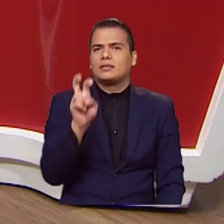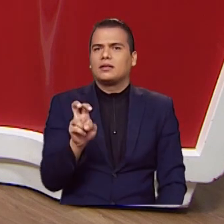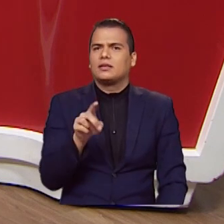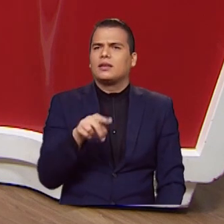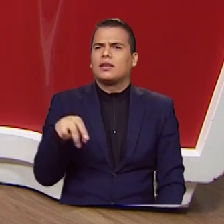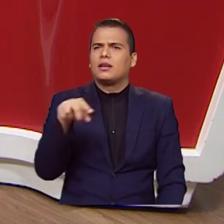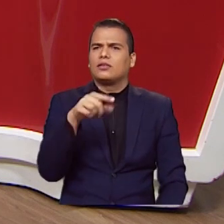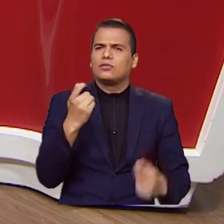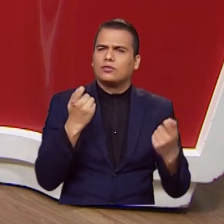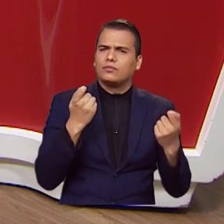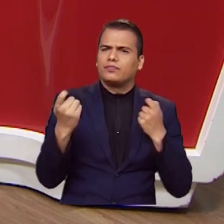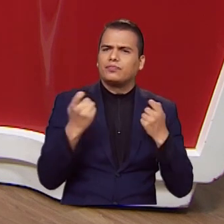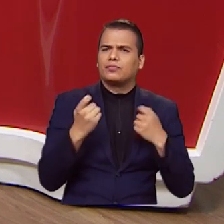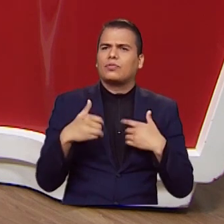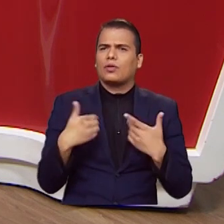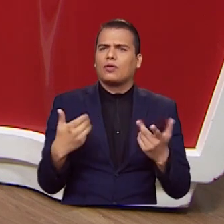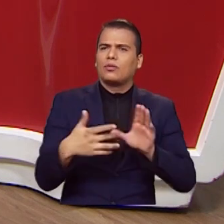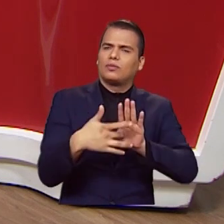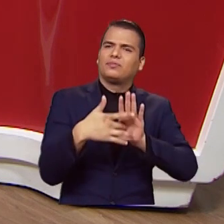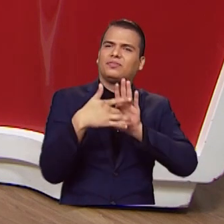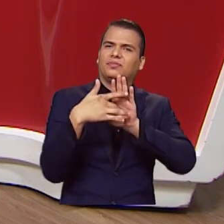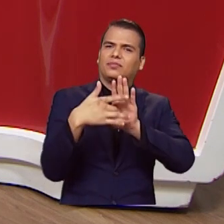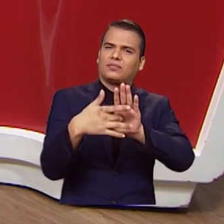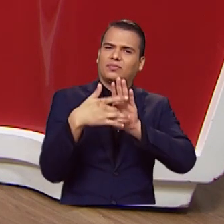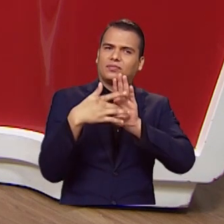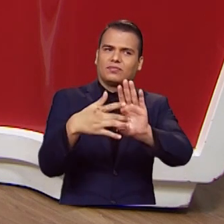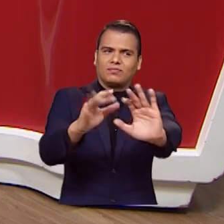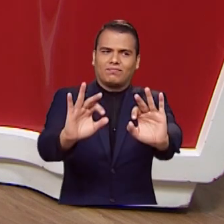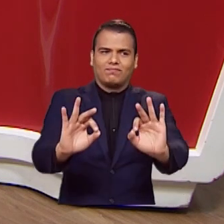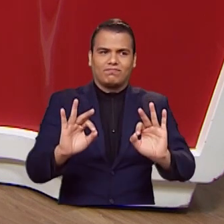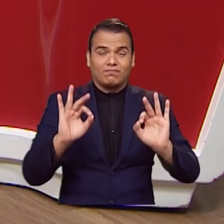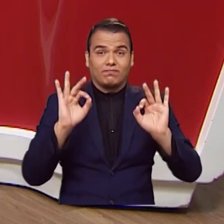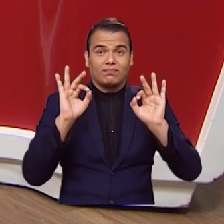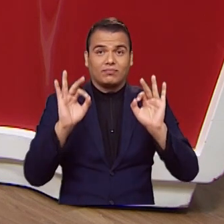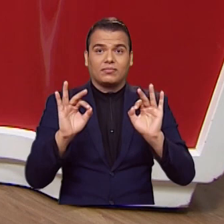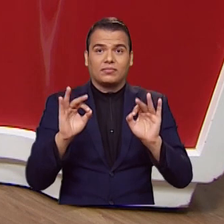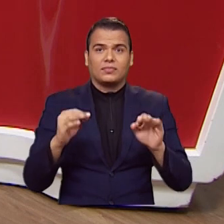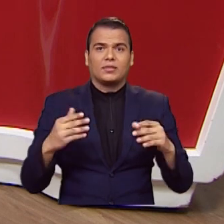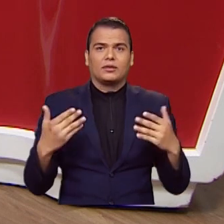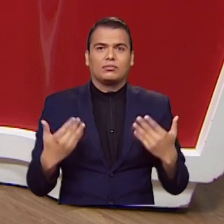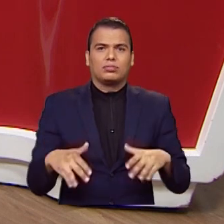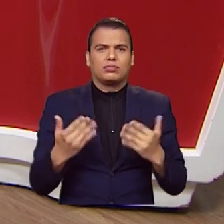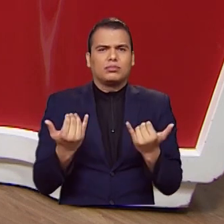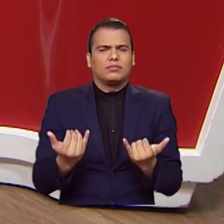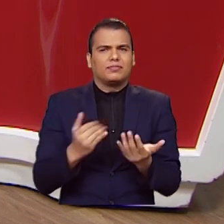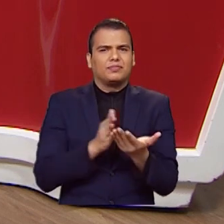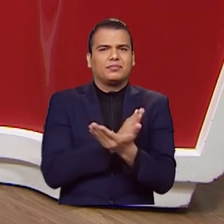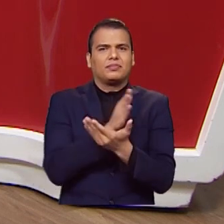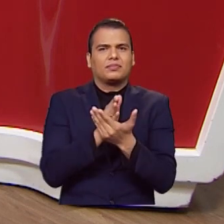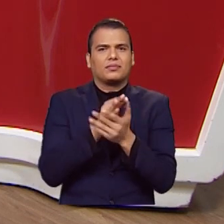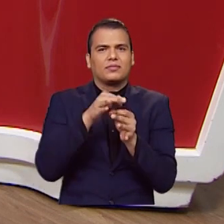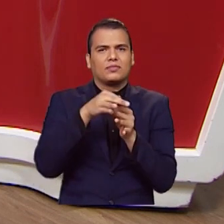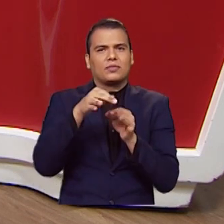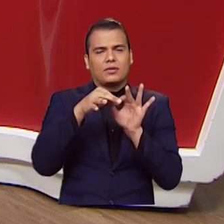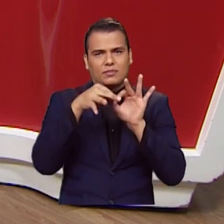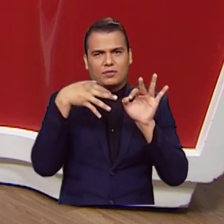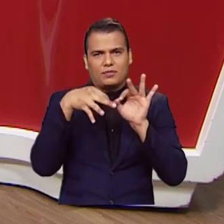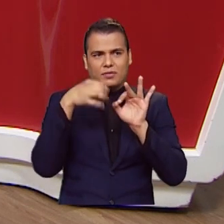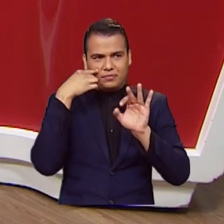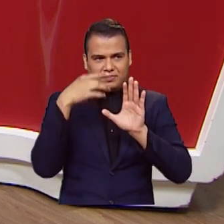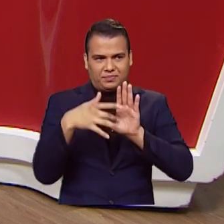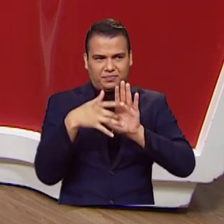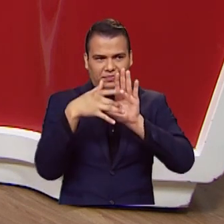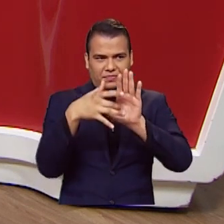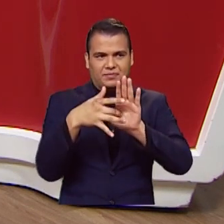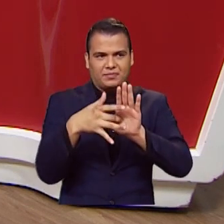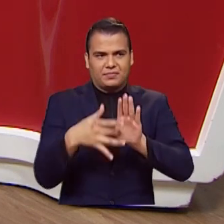están enfrentando sus propias contingencias con noticieros descentralizados de cada localidad. Esta noche estamos desde La Unión Valle del Cauca.